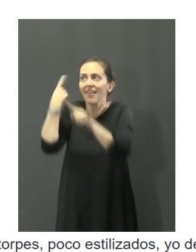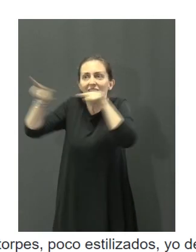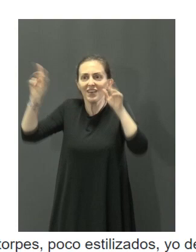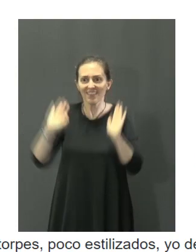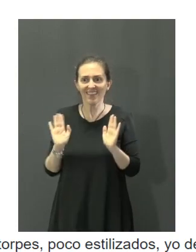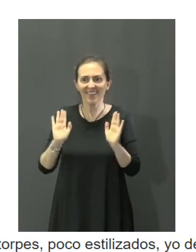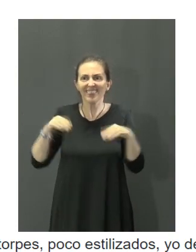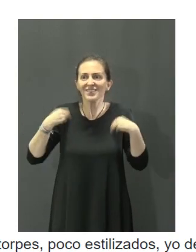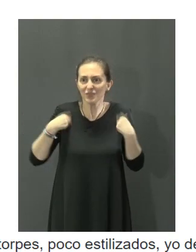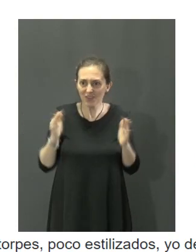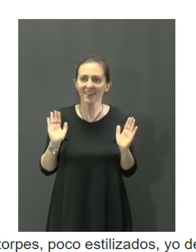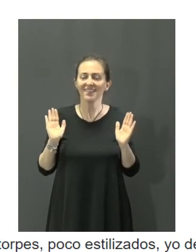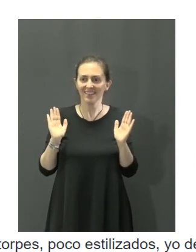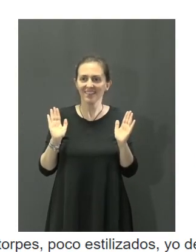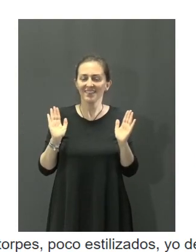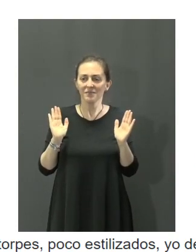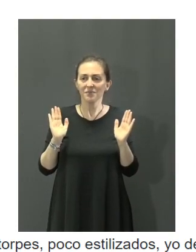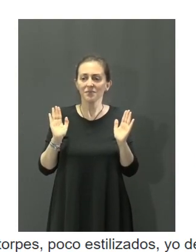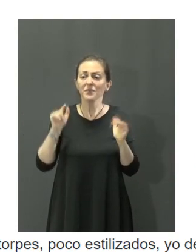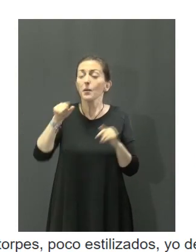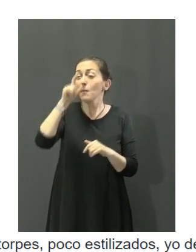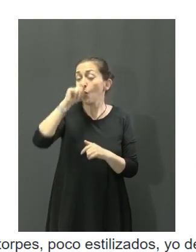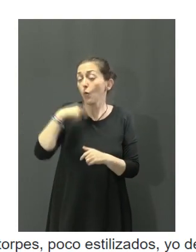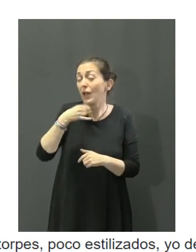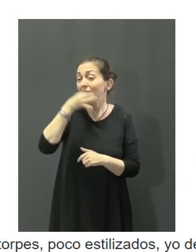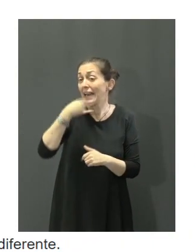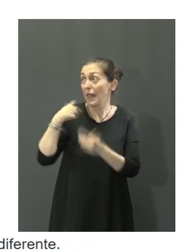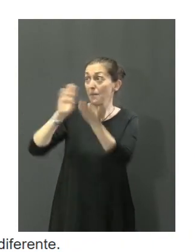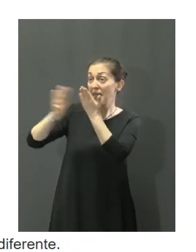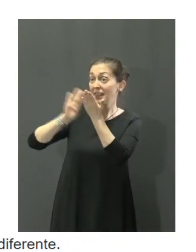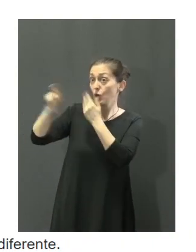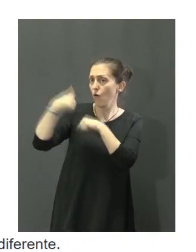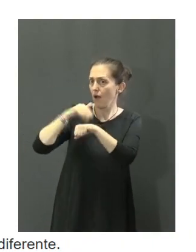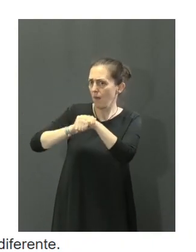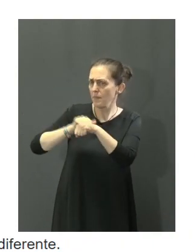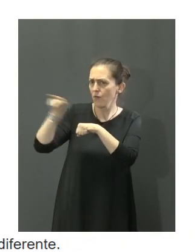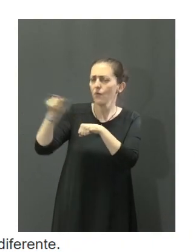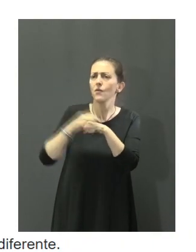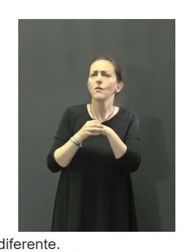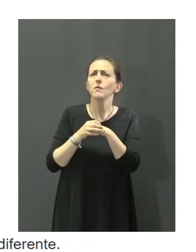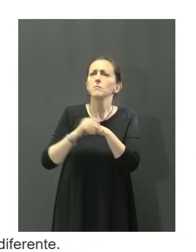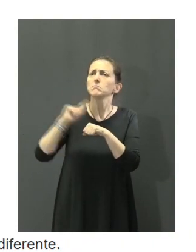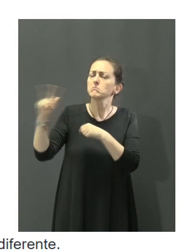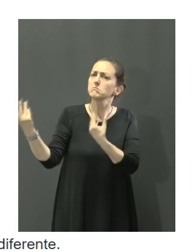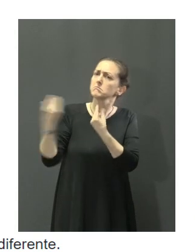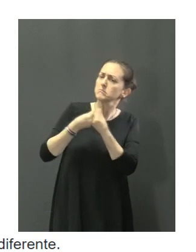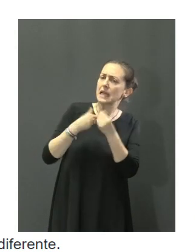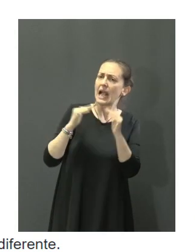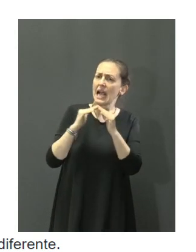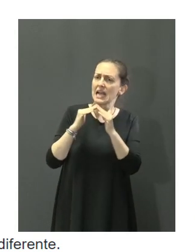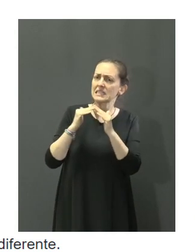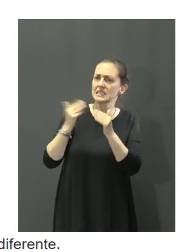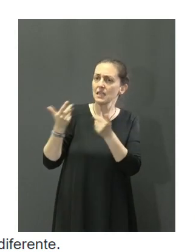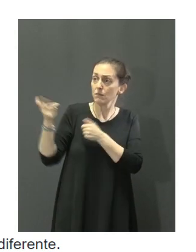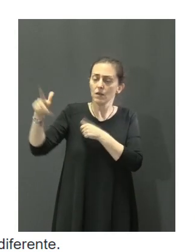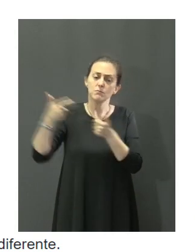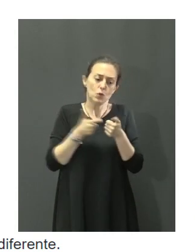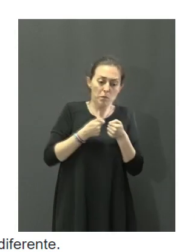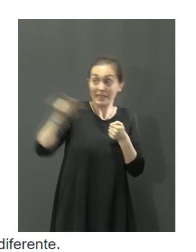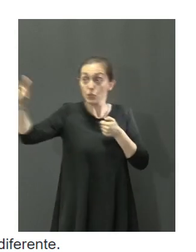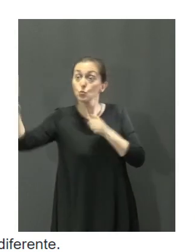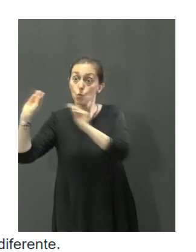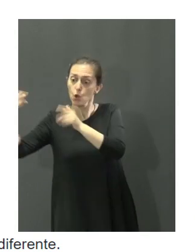diferente. Y una tarde, uno de los vecinos, que era amigo, pues se vino a casa con su mando de la